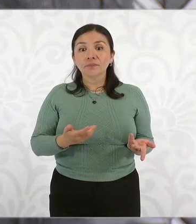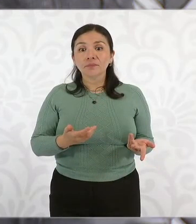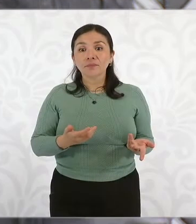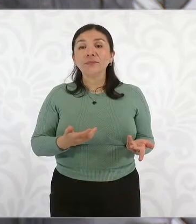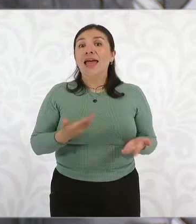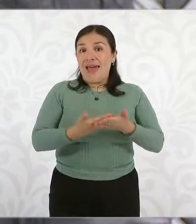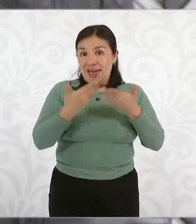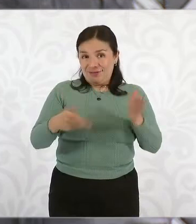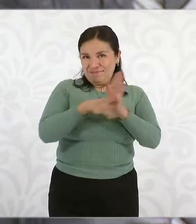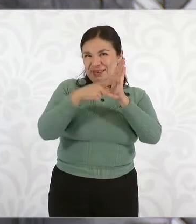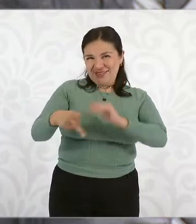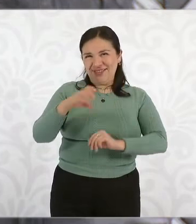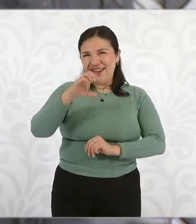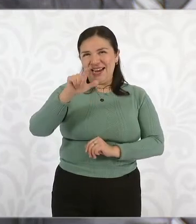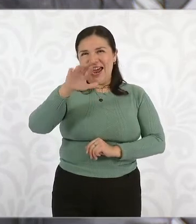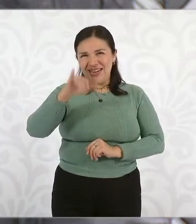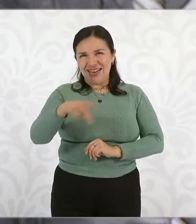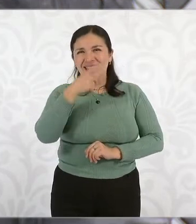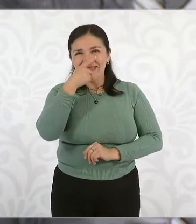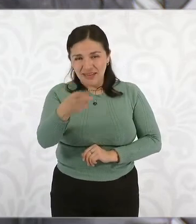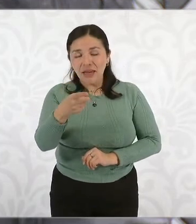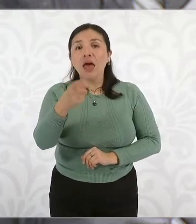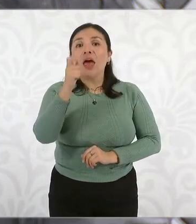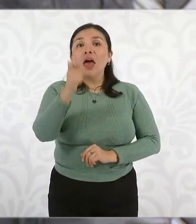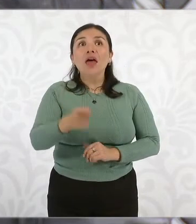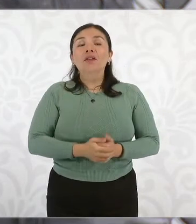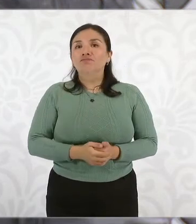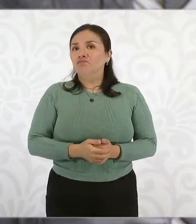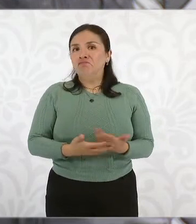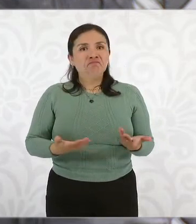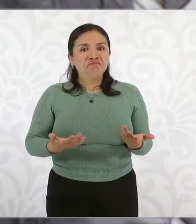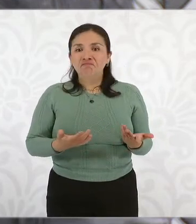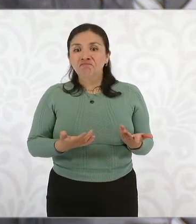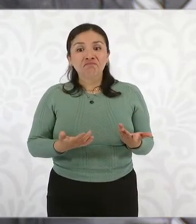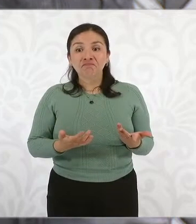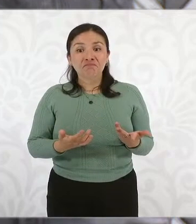dice hoy el diario El Clarín es que no han